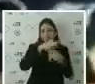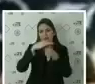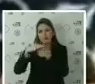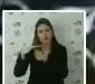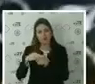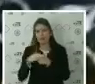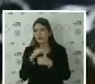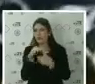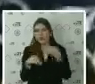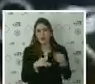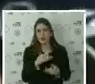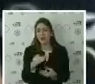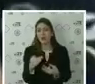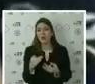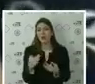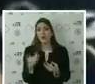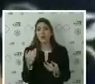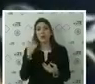Y pues